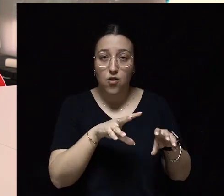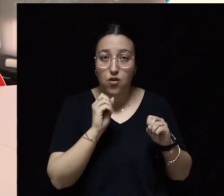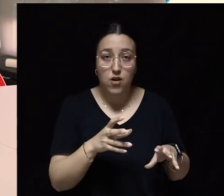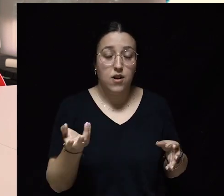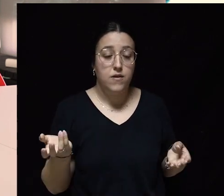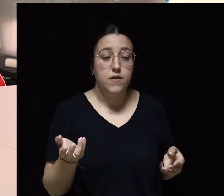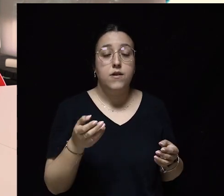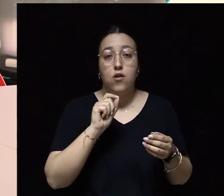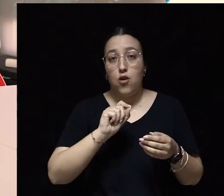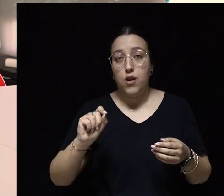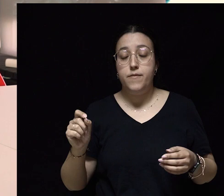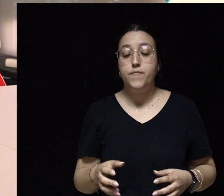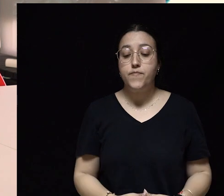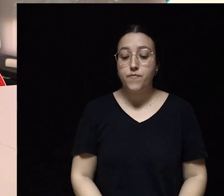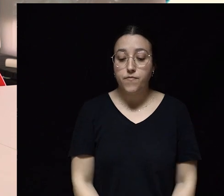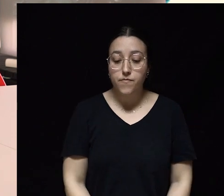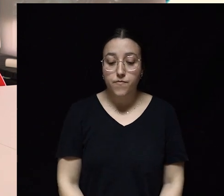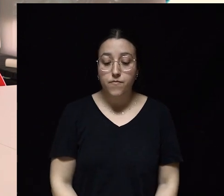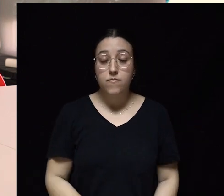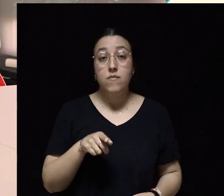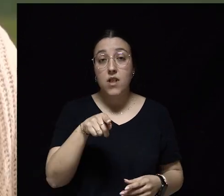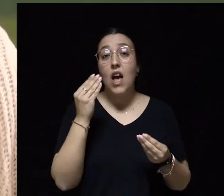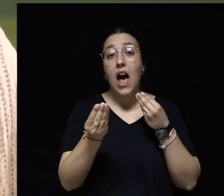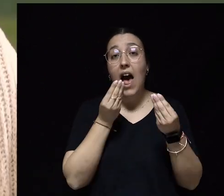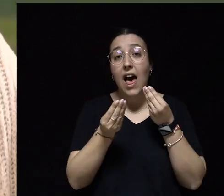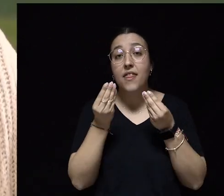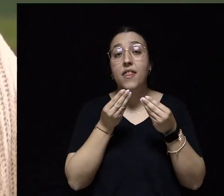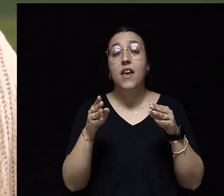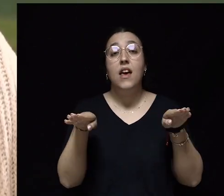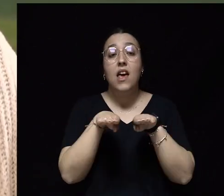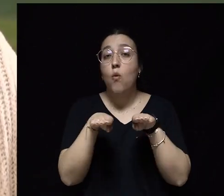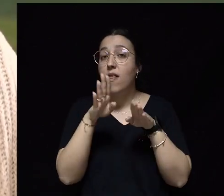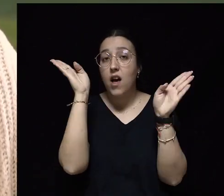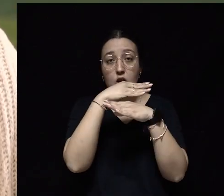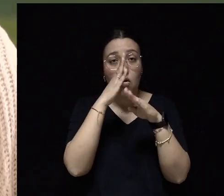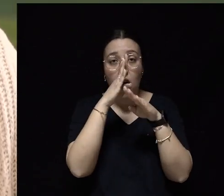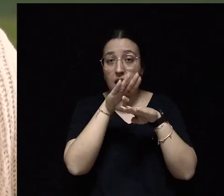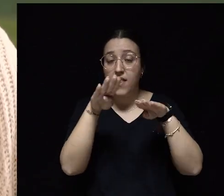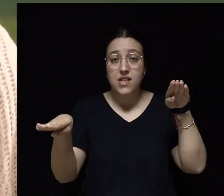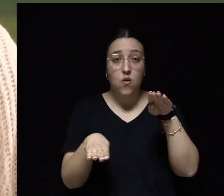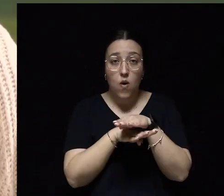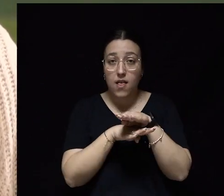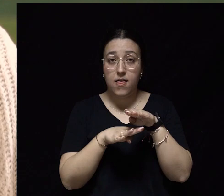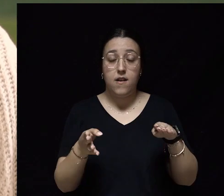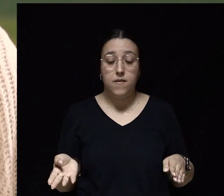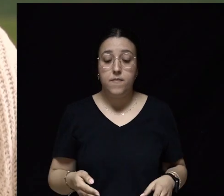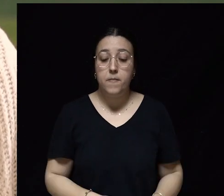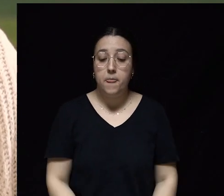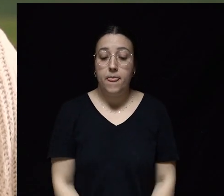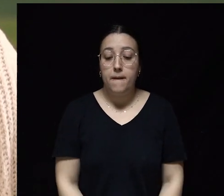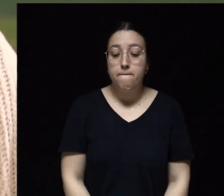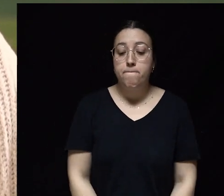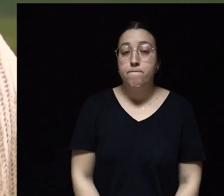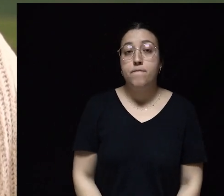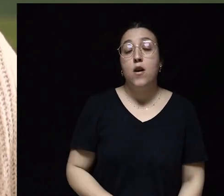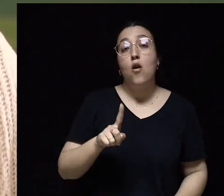ya genera una desigualdad educativa temprana para el alumnado. Por otro lado, observamos como otro de